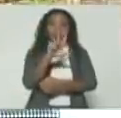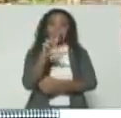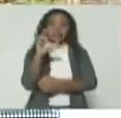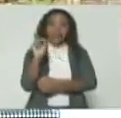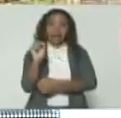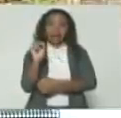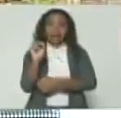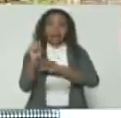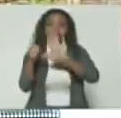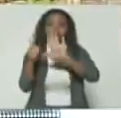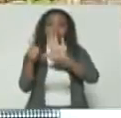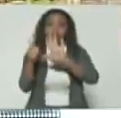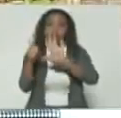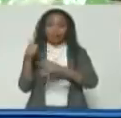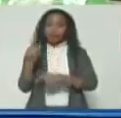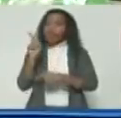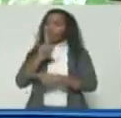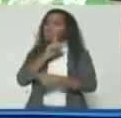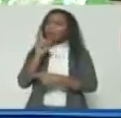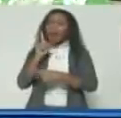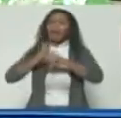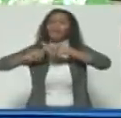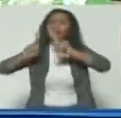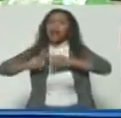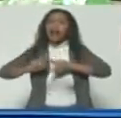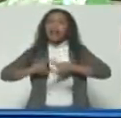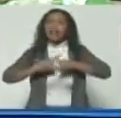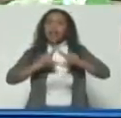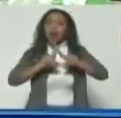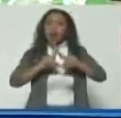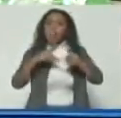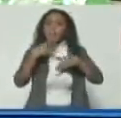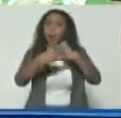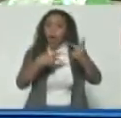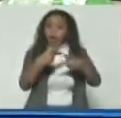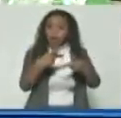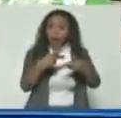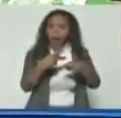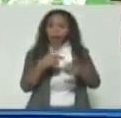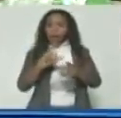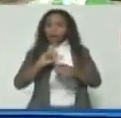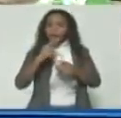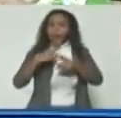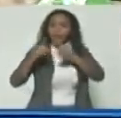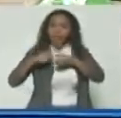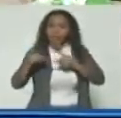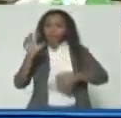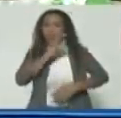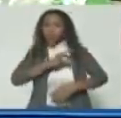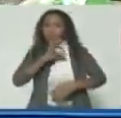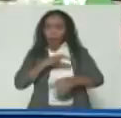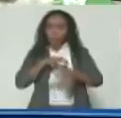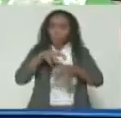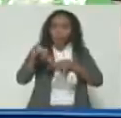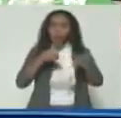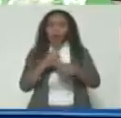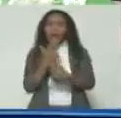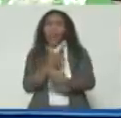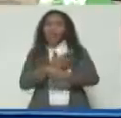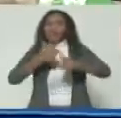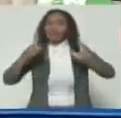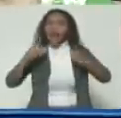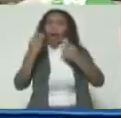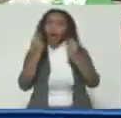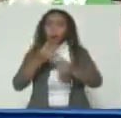136 clasificados. Eso se llama diversificación productiva. Diversificación socialista, libertad